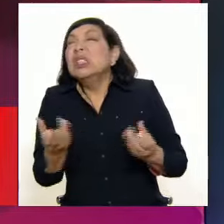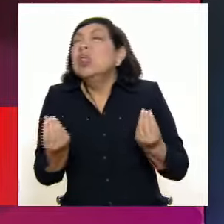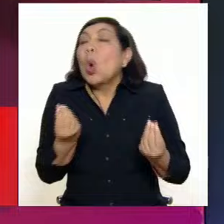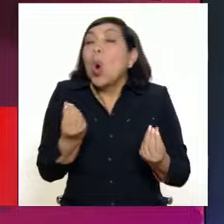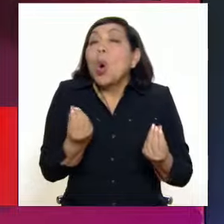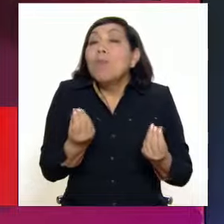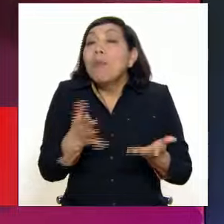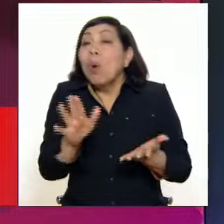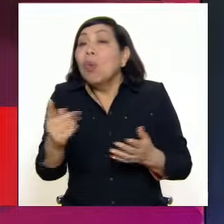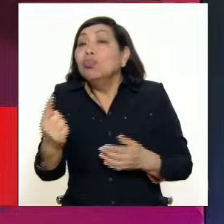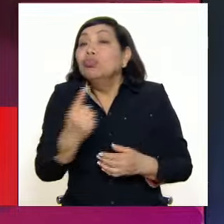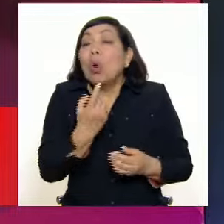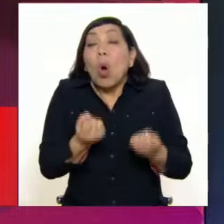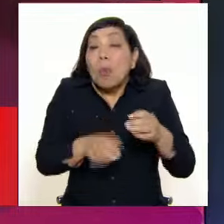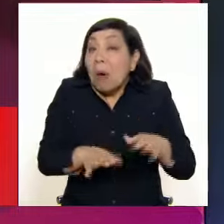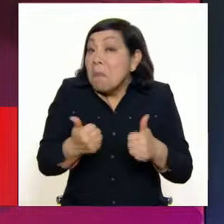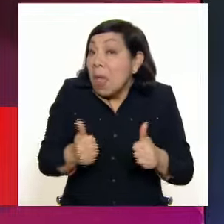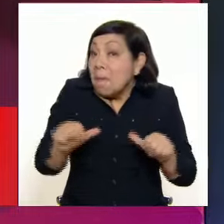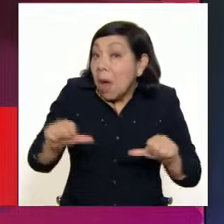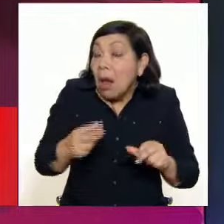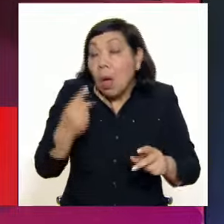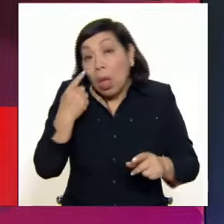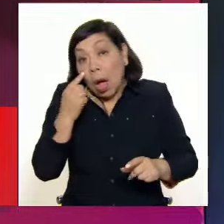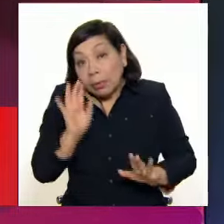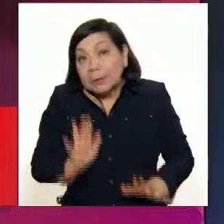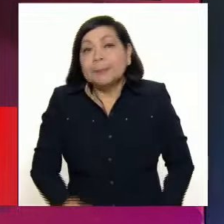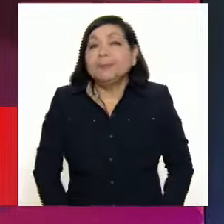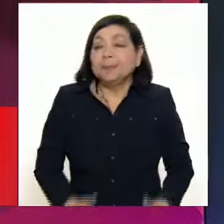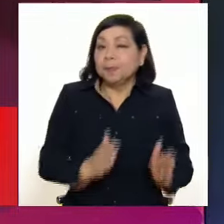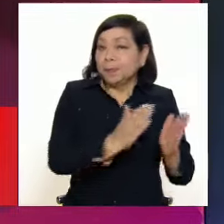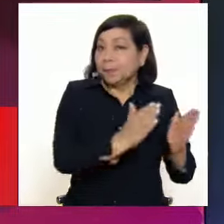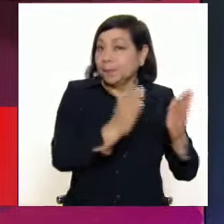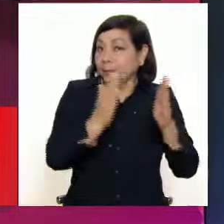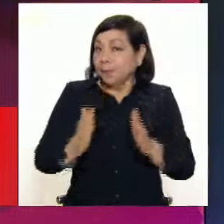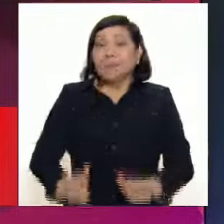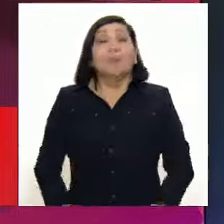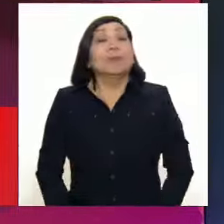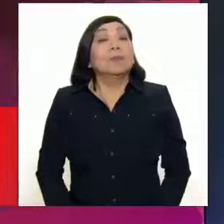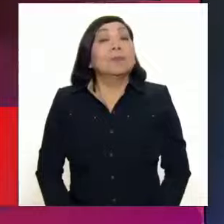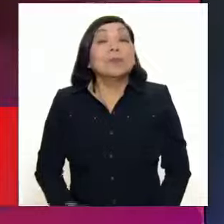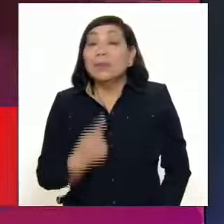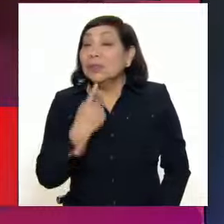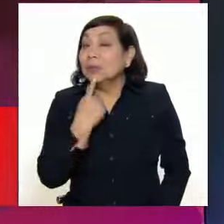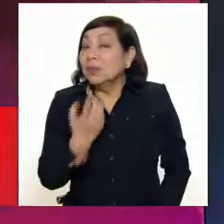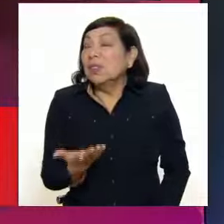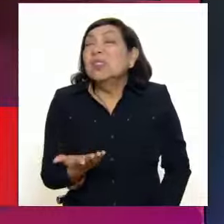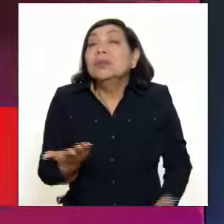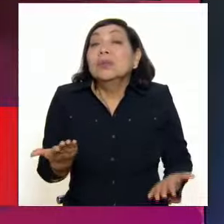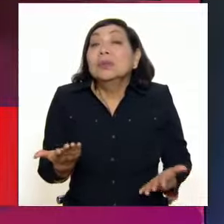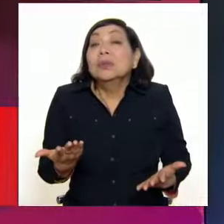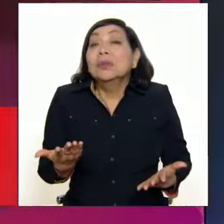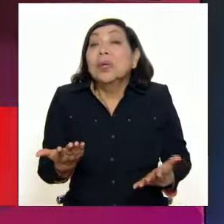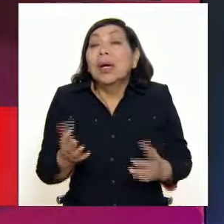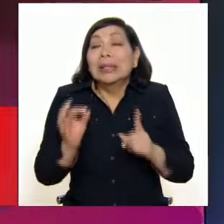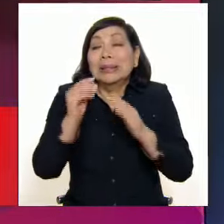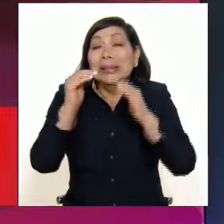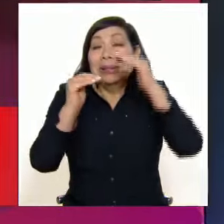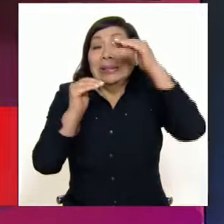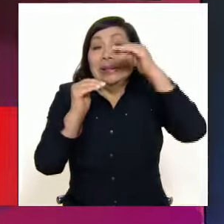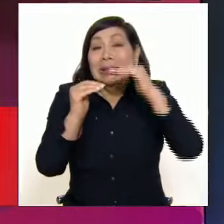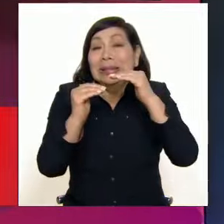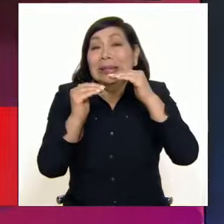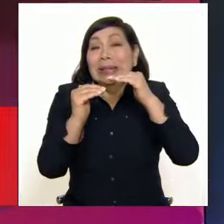del estado de las carreteras. Vamos ahora con el último aviso, porque nuestro último aviso es el de descenso de temperaturas en